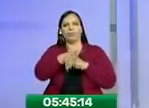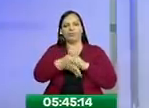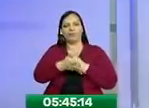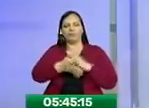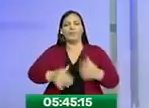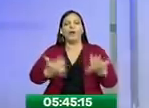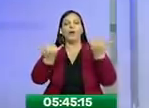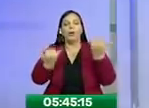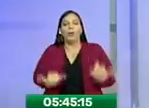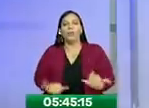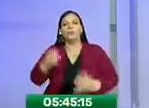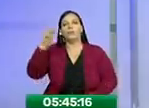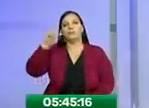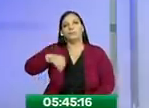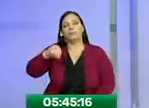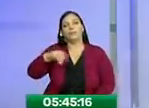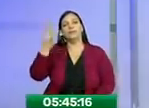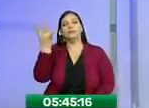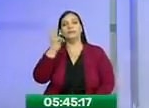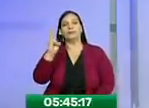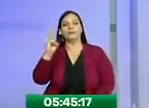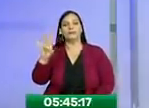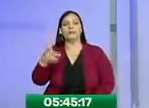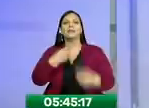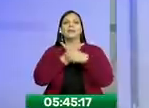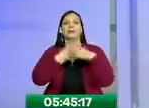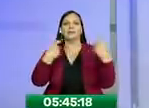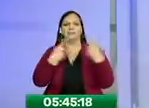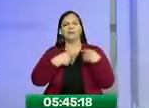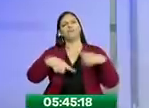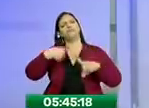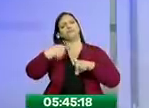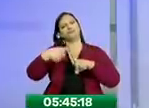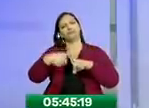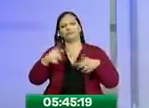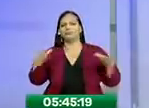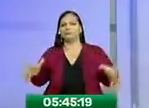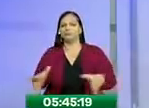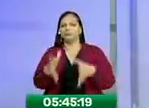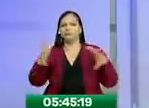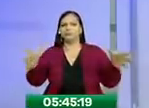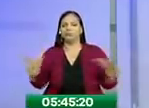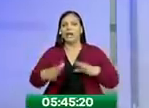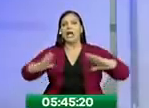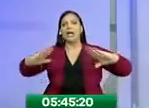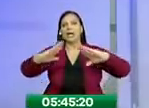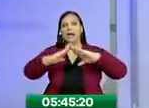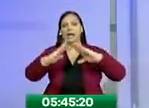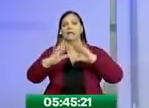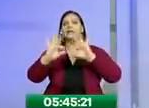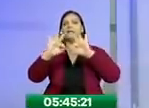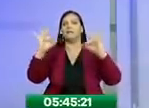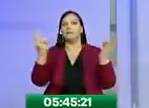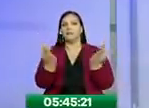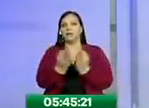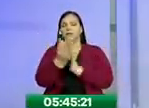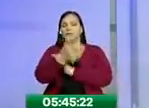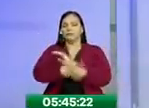marzo, señoras y señores. Vamos con buen pie, con buen ánimo, estar todos reunidos, estar todos en casita,